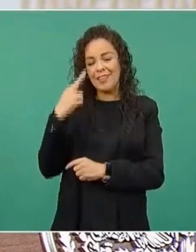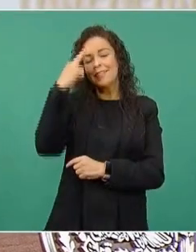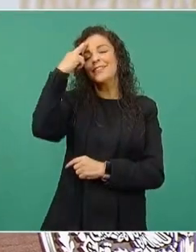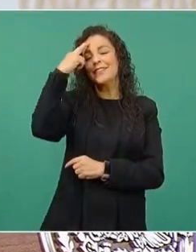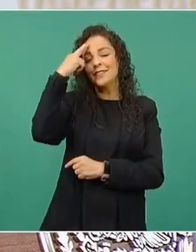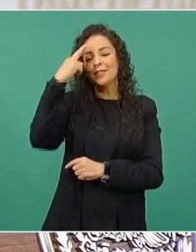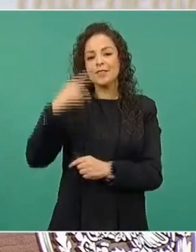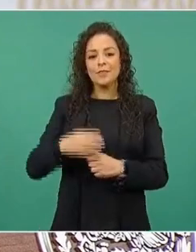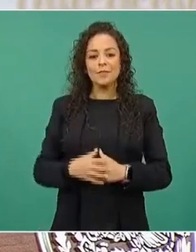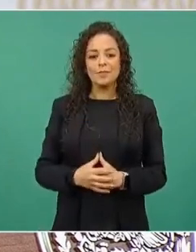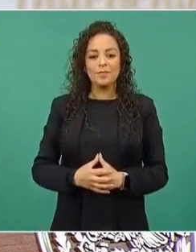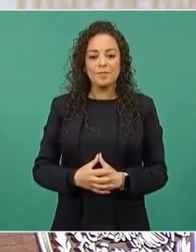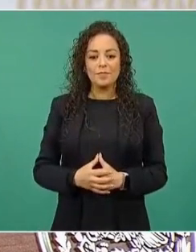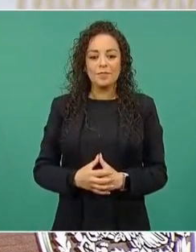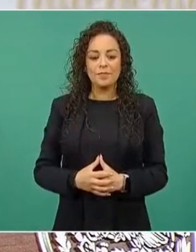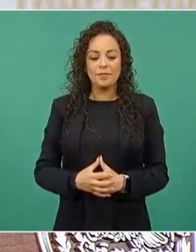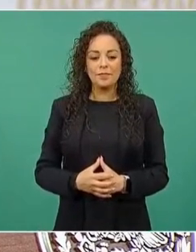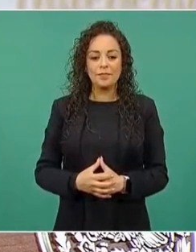sí,